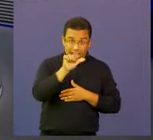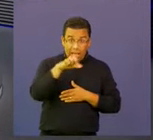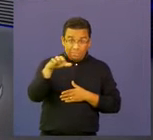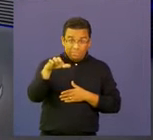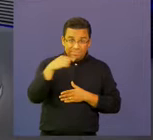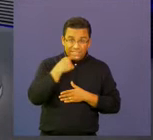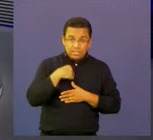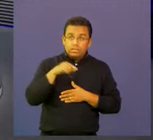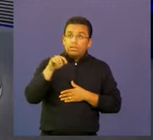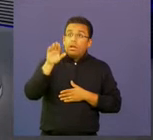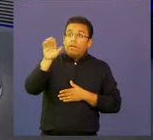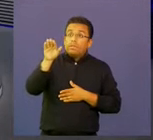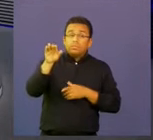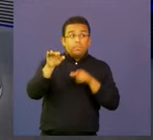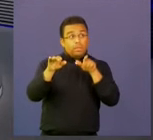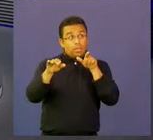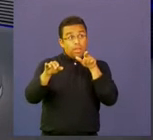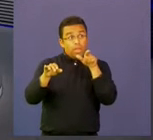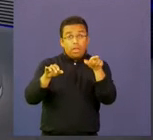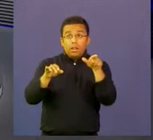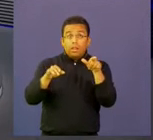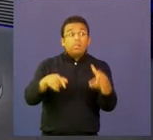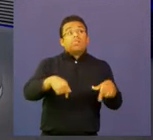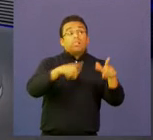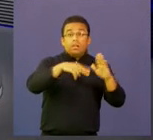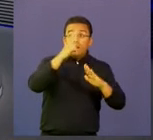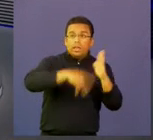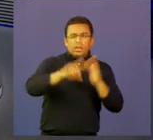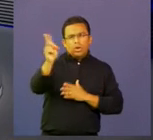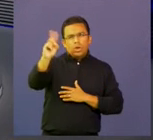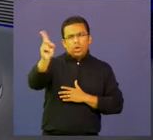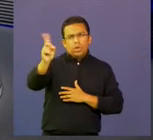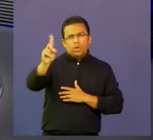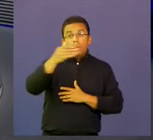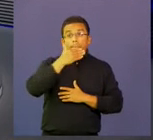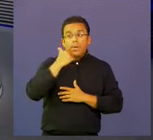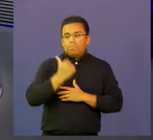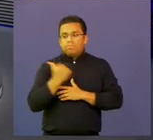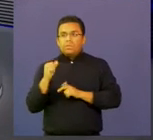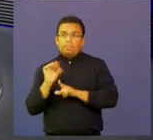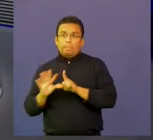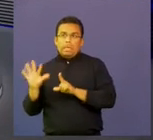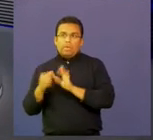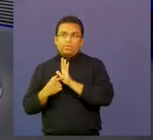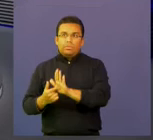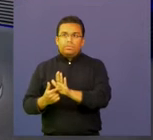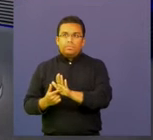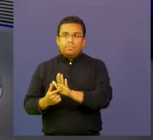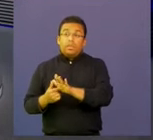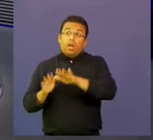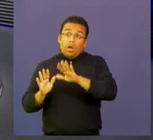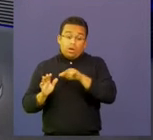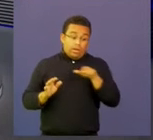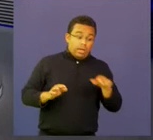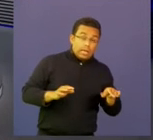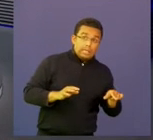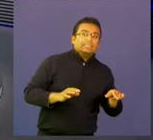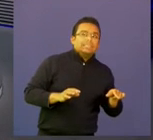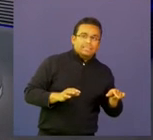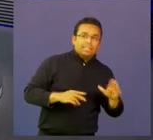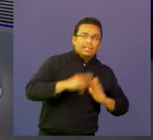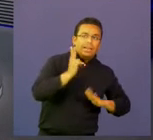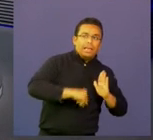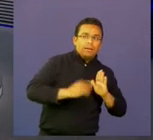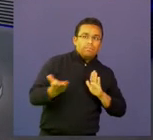ponga a leer, pero más bien, para este tema específico, póngalo a ver este video. En cambio, a este niño, póngalo a leer este